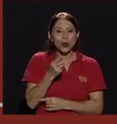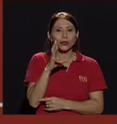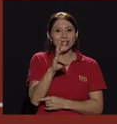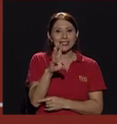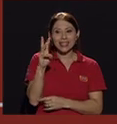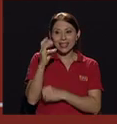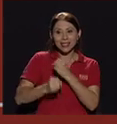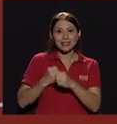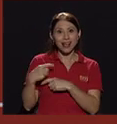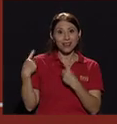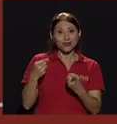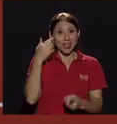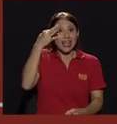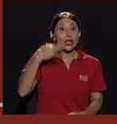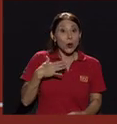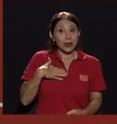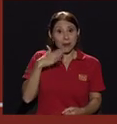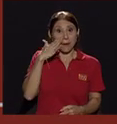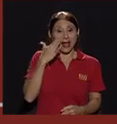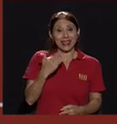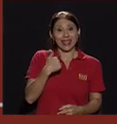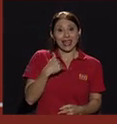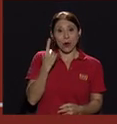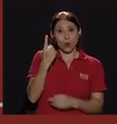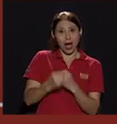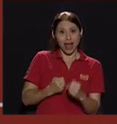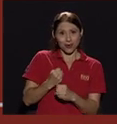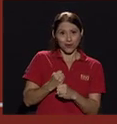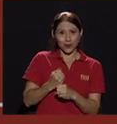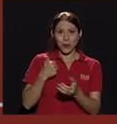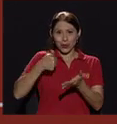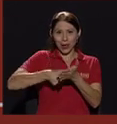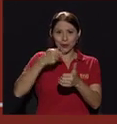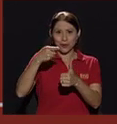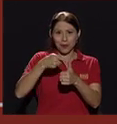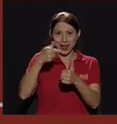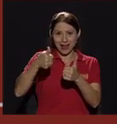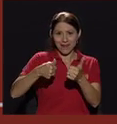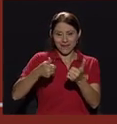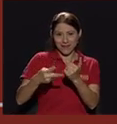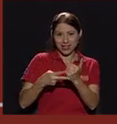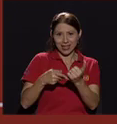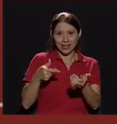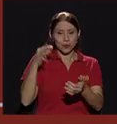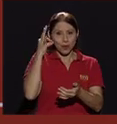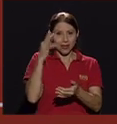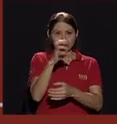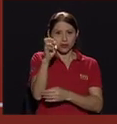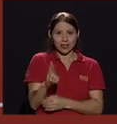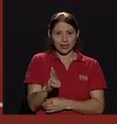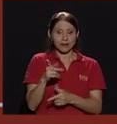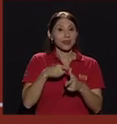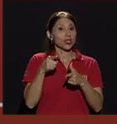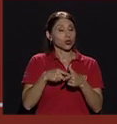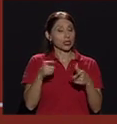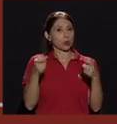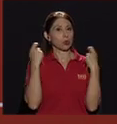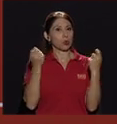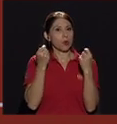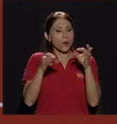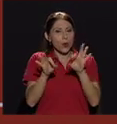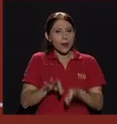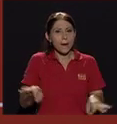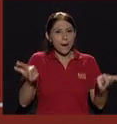años. Con decirles que yo creo que mi mamá tenía 1 año cuando las mujeres votamos por primera vez en Costa Rica. Así que es un aniversario muy